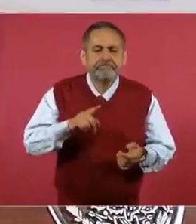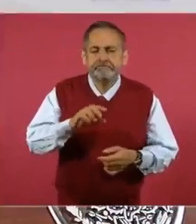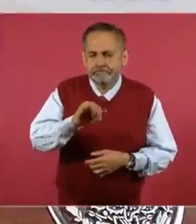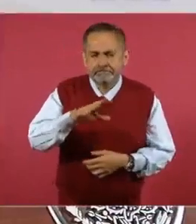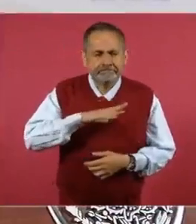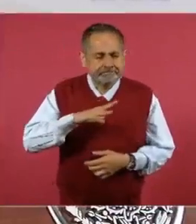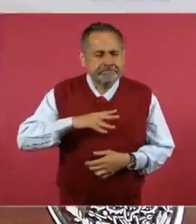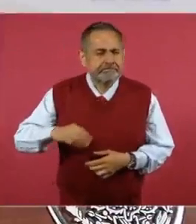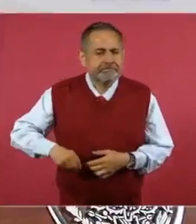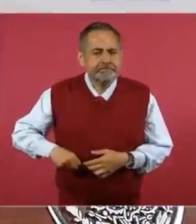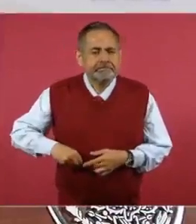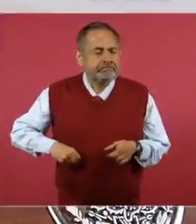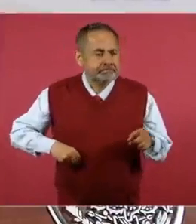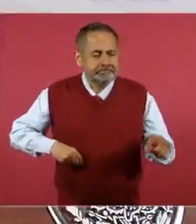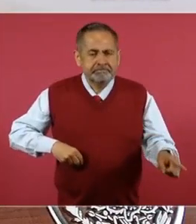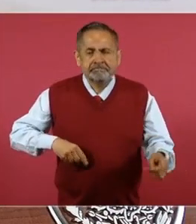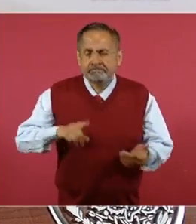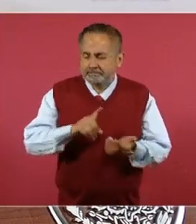Eh